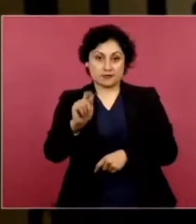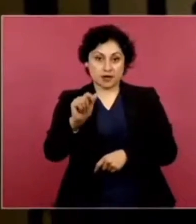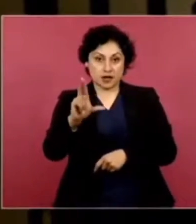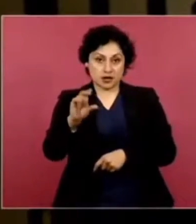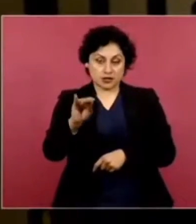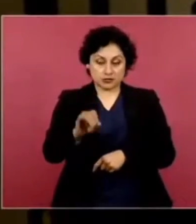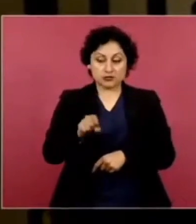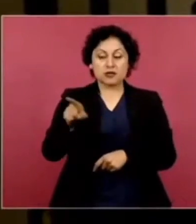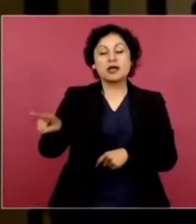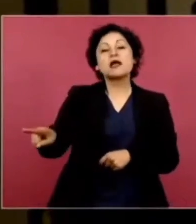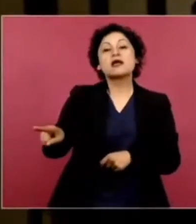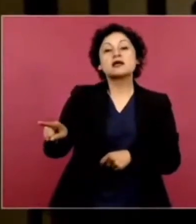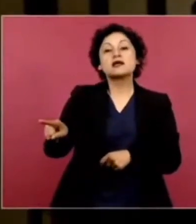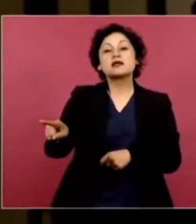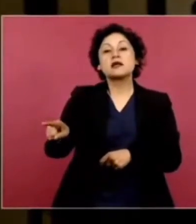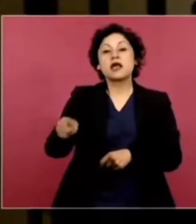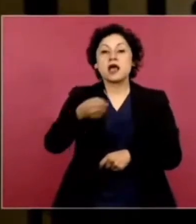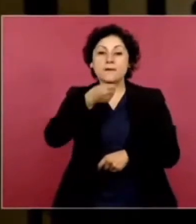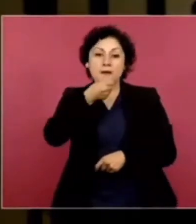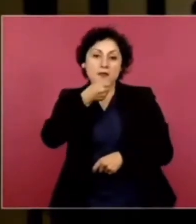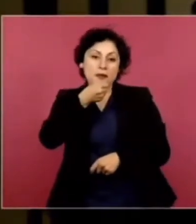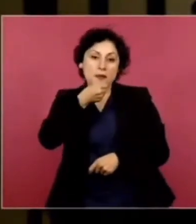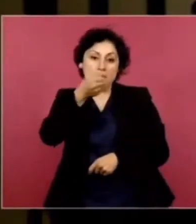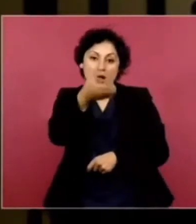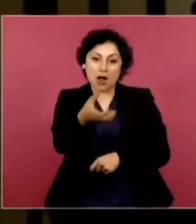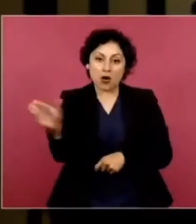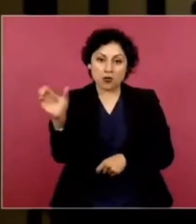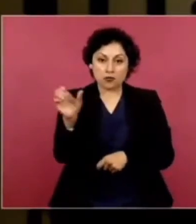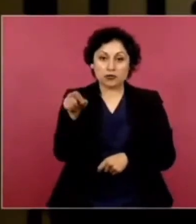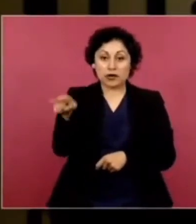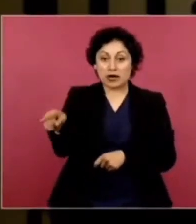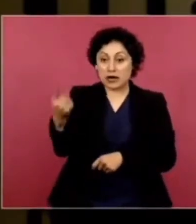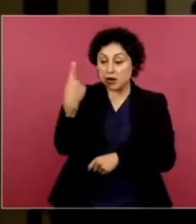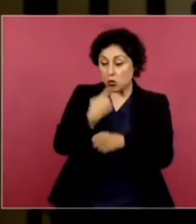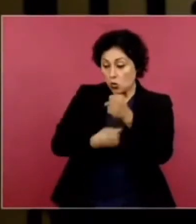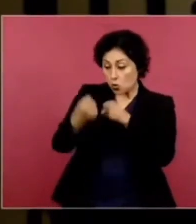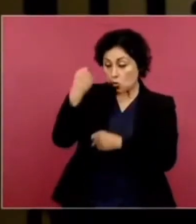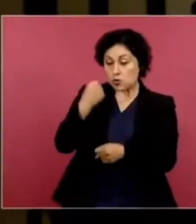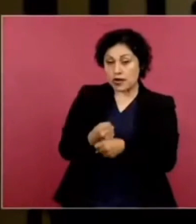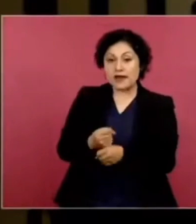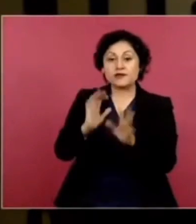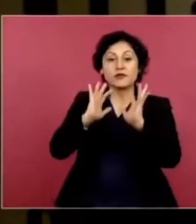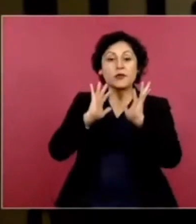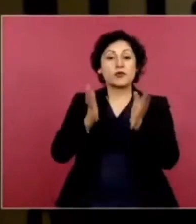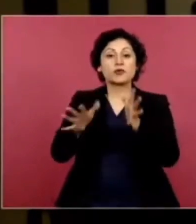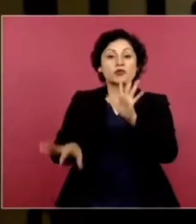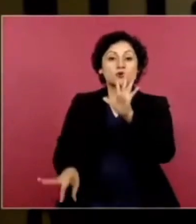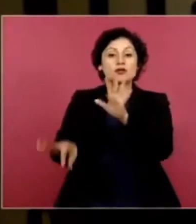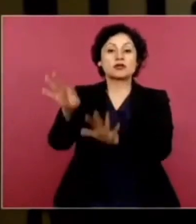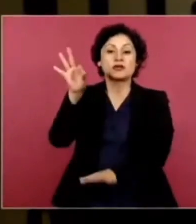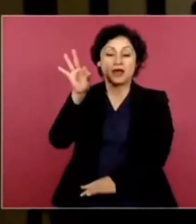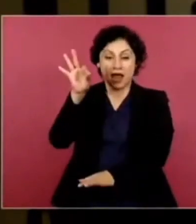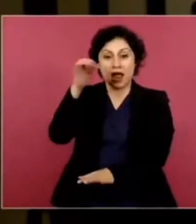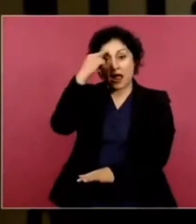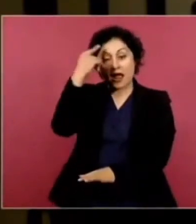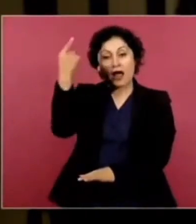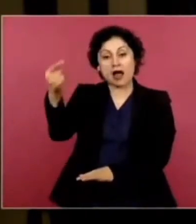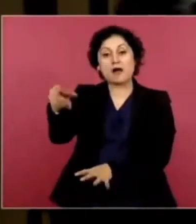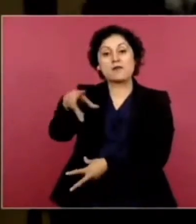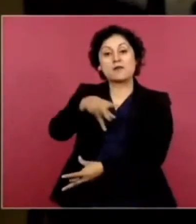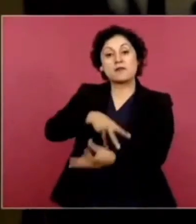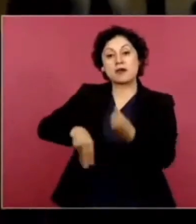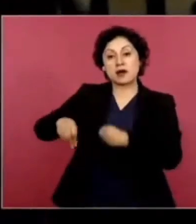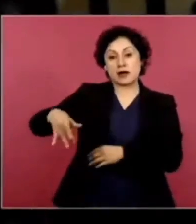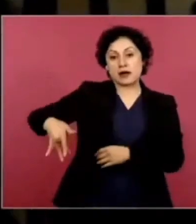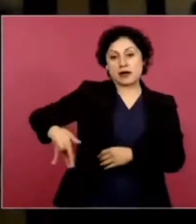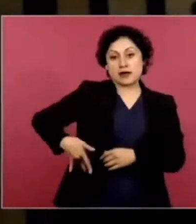Hace poco más de un año que tiene a su donante para poder hacerle un trasplante de riñón, porque